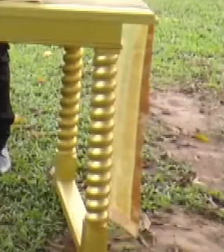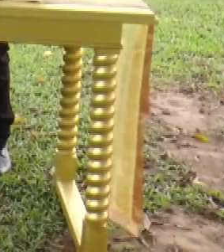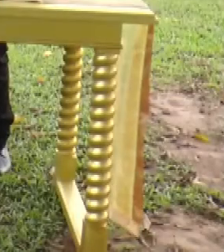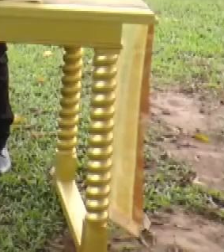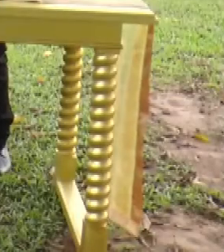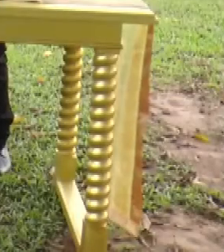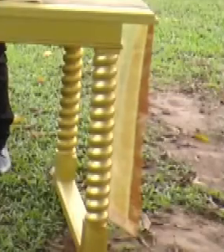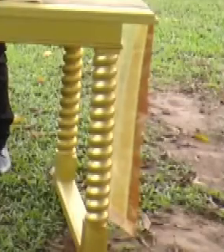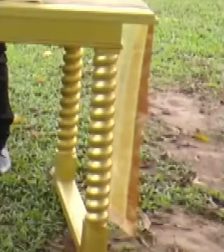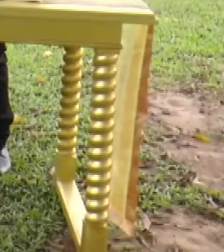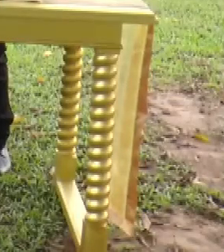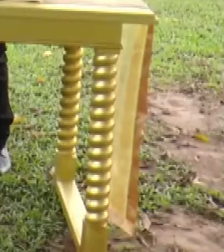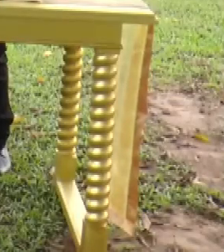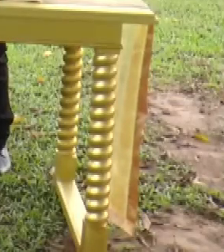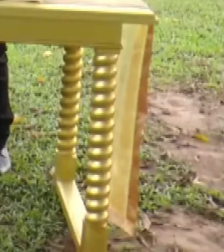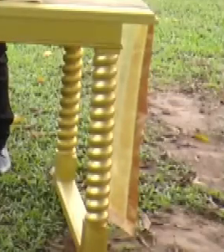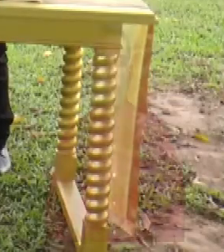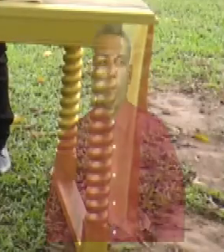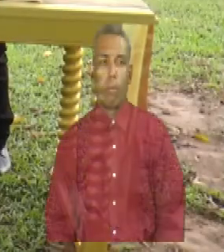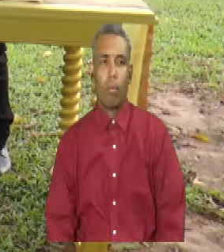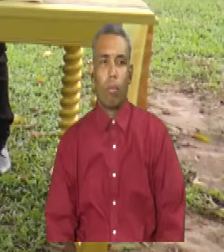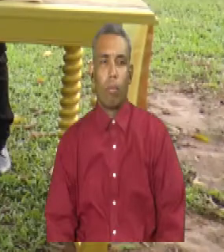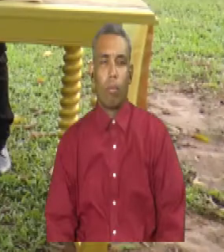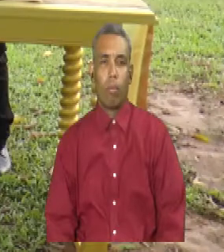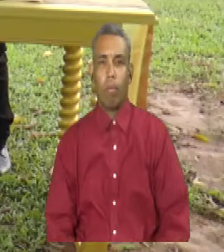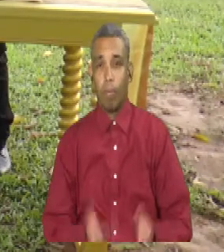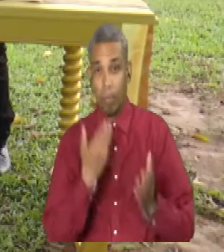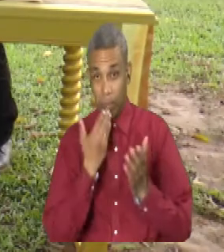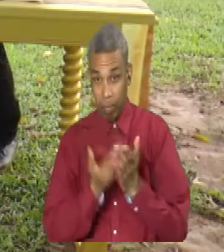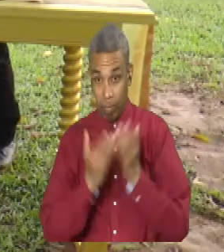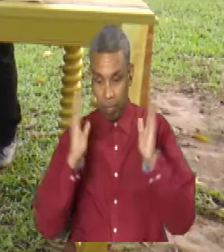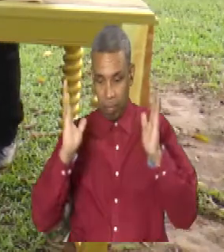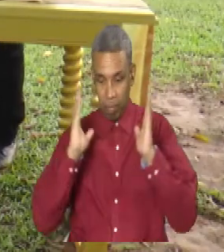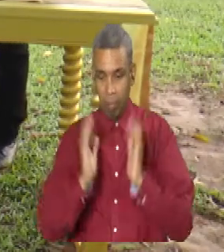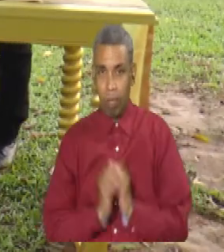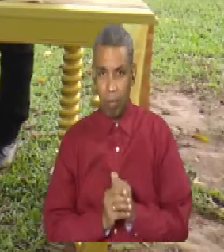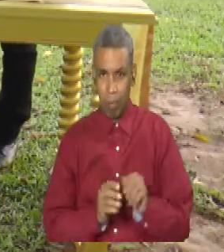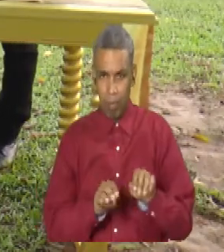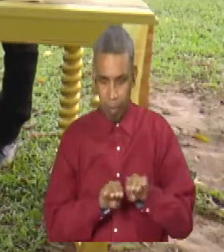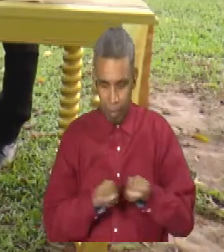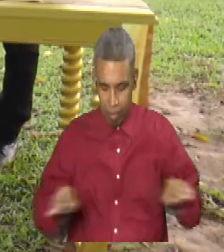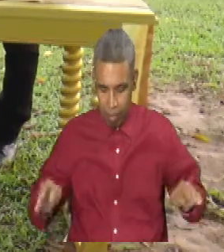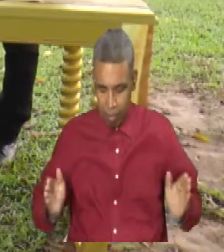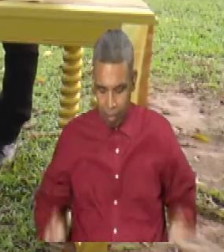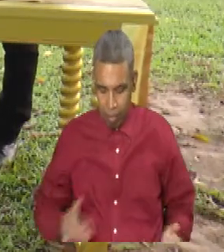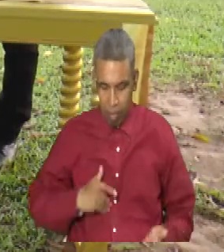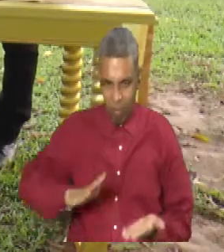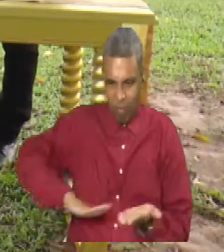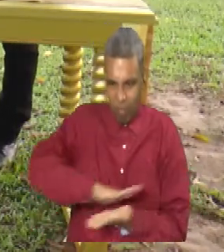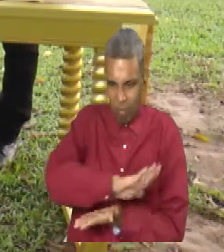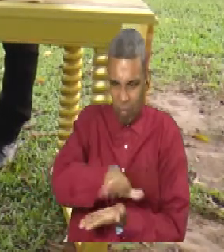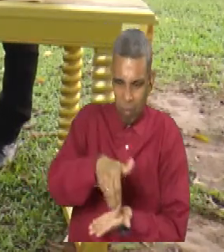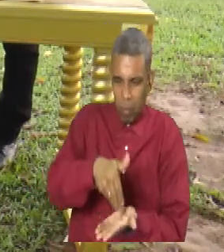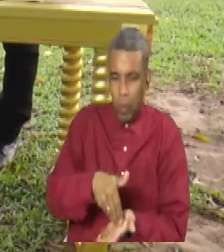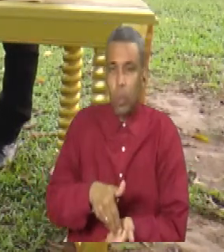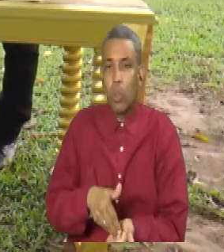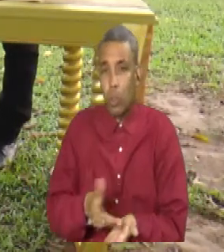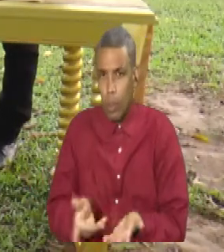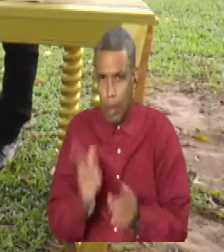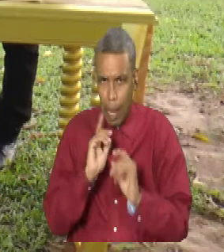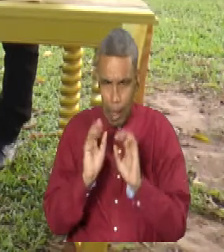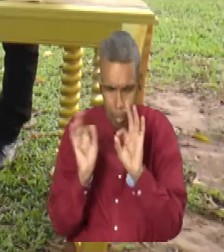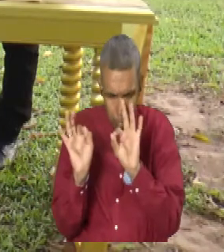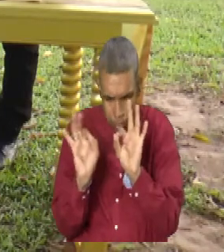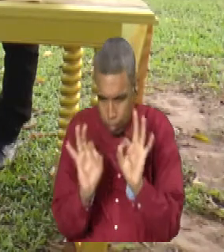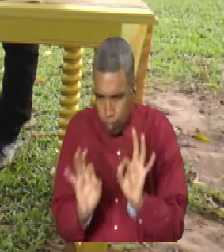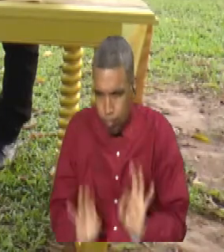Bueno, muchísimas gracias por continuar con nosotros. Ya luego de haber conocido cómo se arma un centro de mesa, ahora sí vamos a mirar cómo nos va a quedar esta mesa